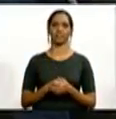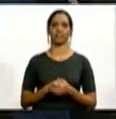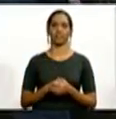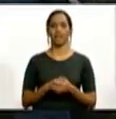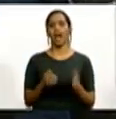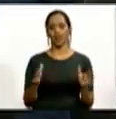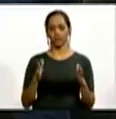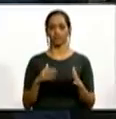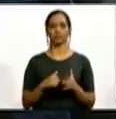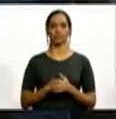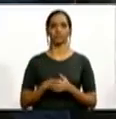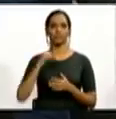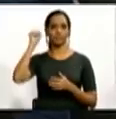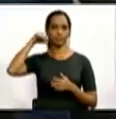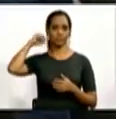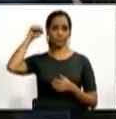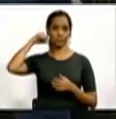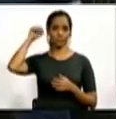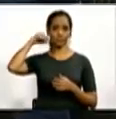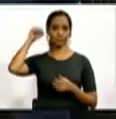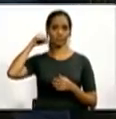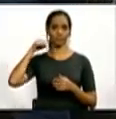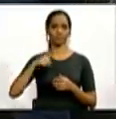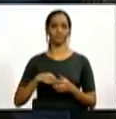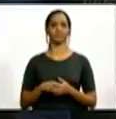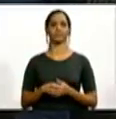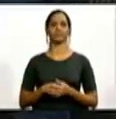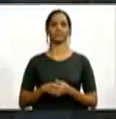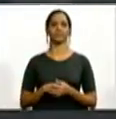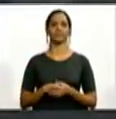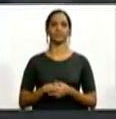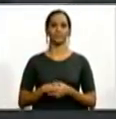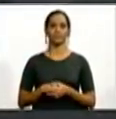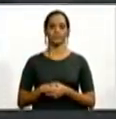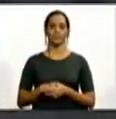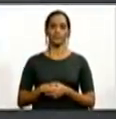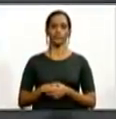Así. Siguiente video. Pónchale, así tenemos a Iván Simonovi.